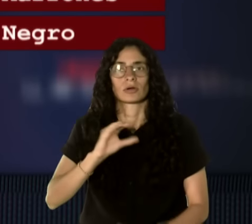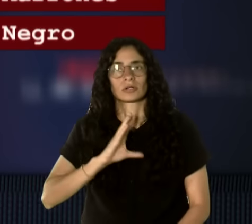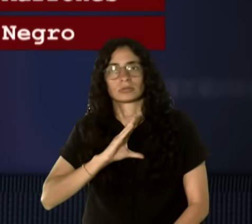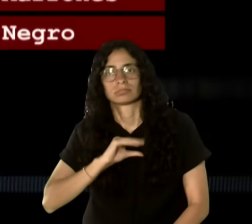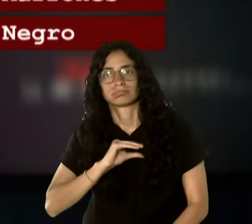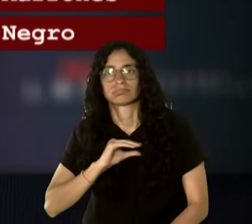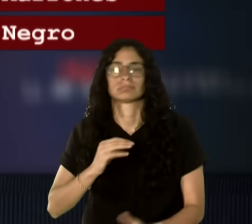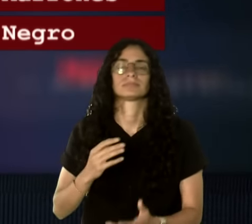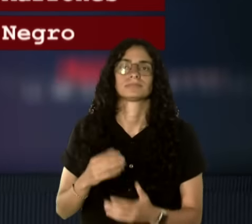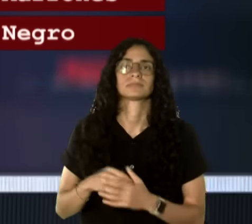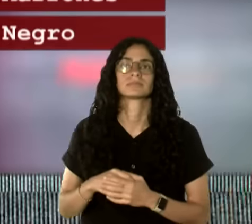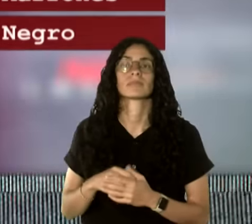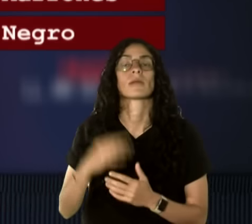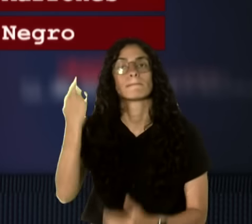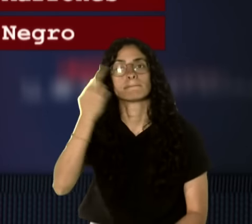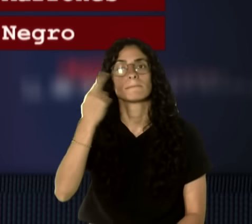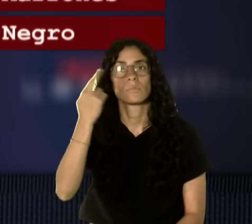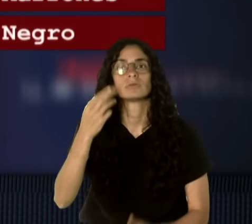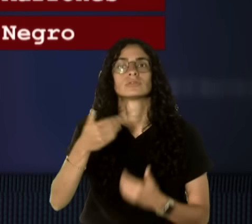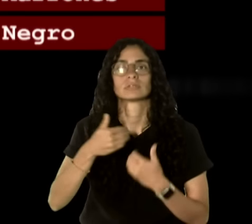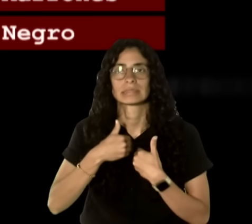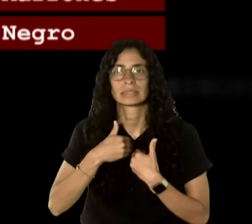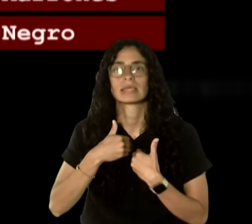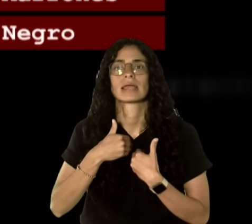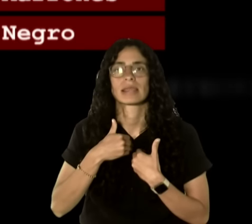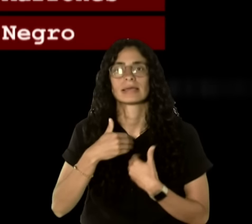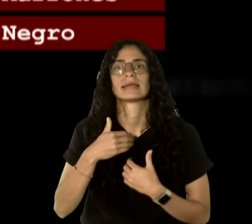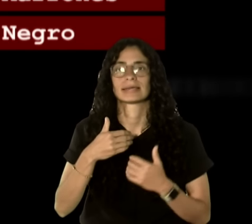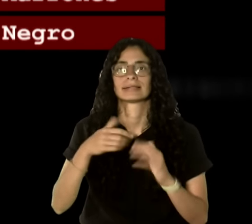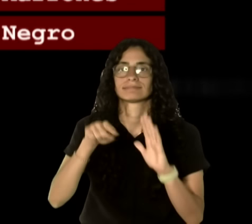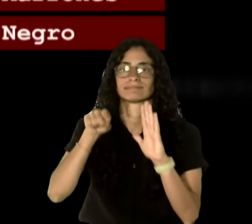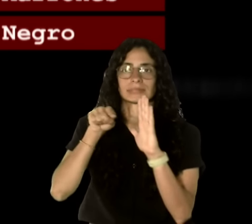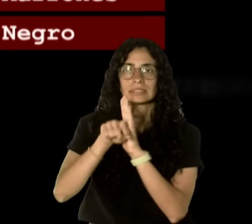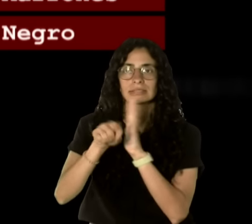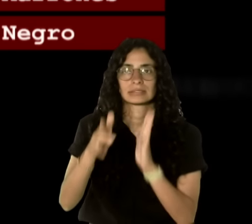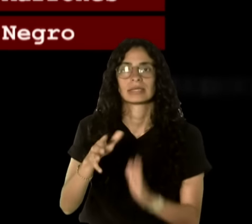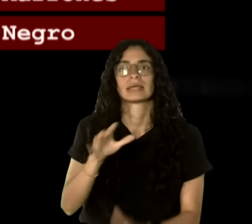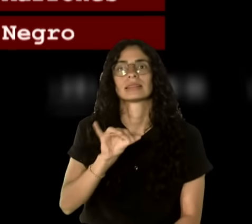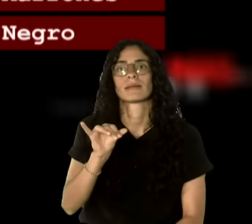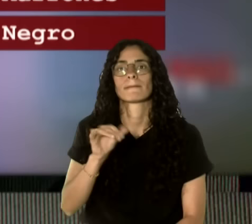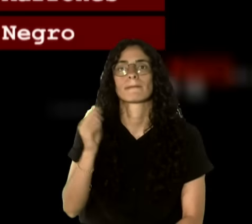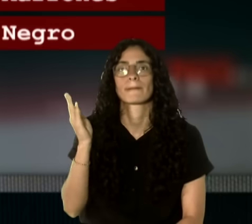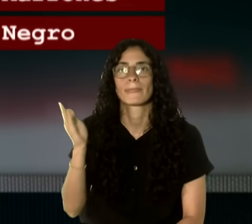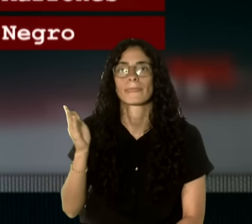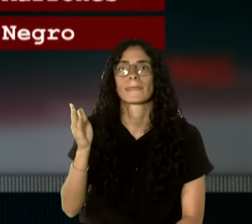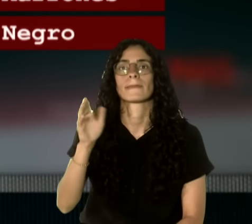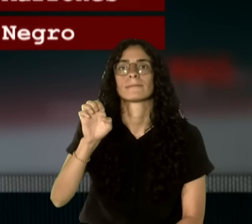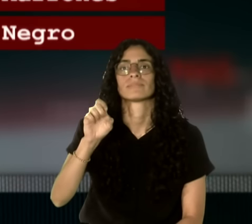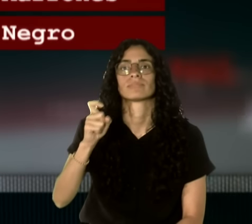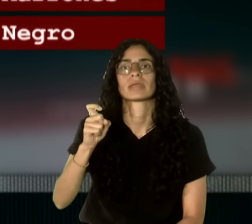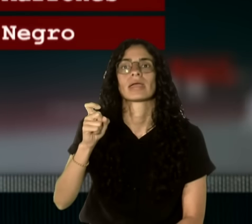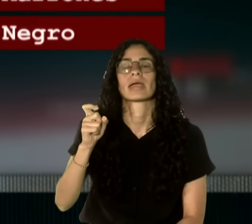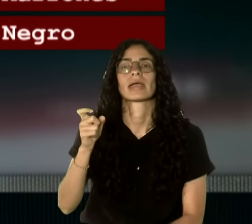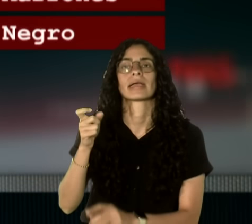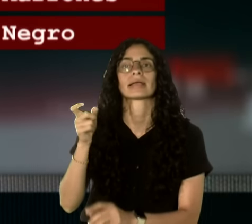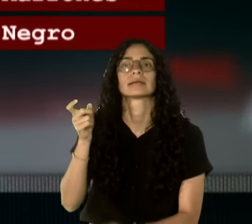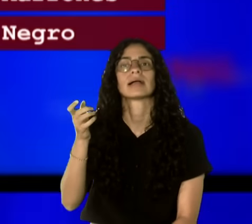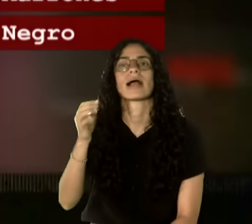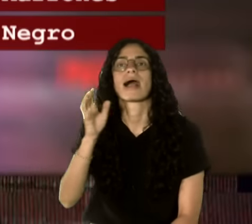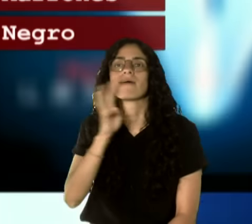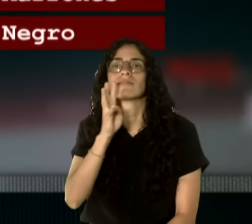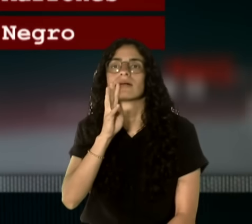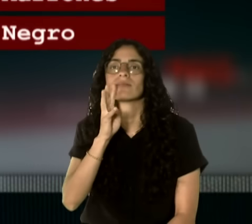individuo y es por eso que tiene una tentativa de asesinato eh encuentra a su expareja hablando con un amigo